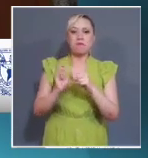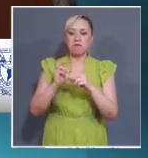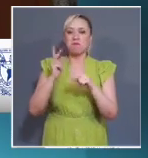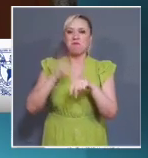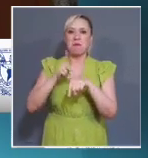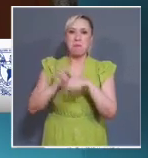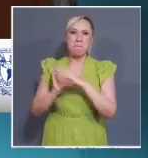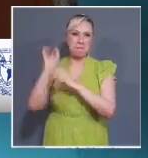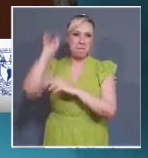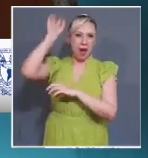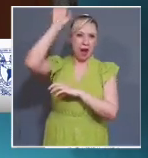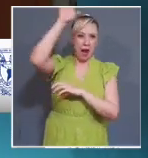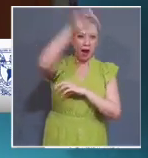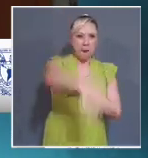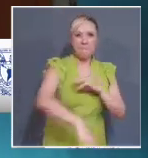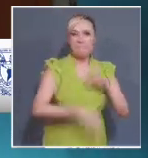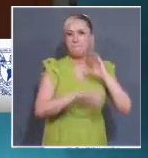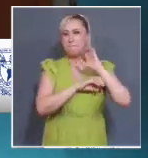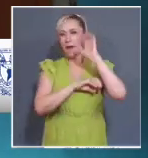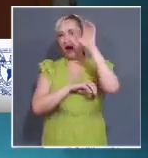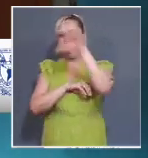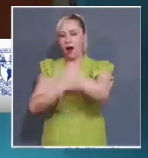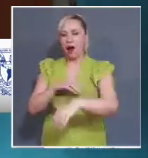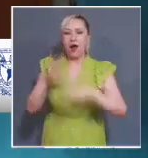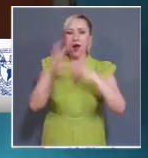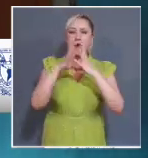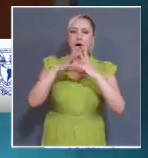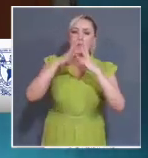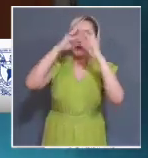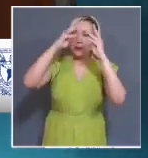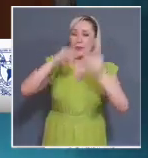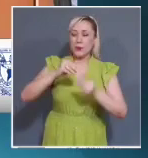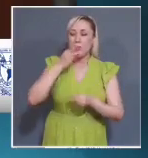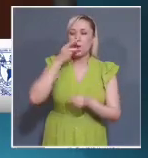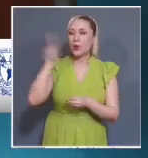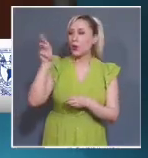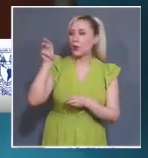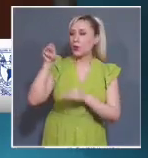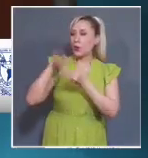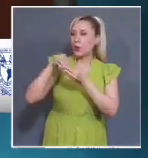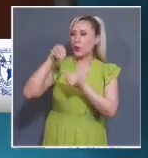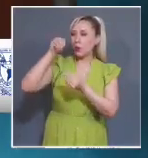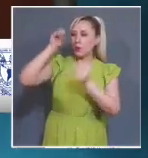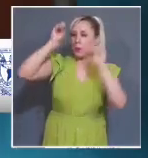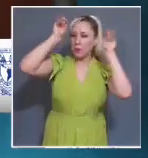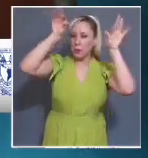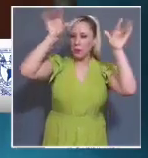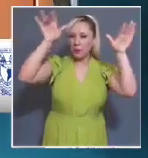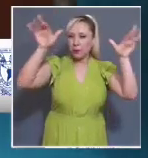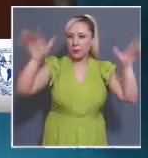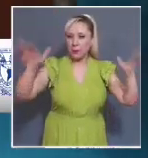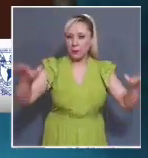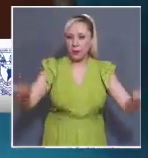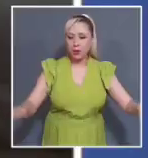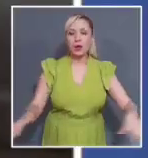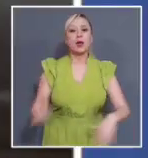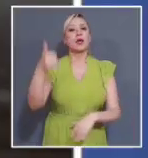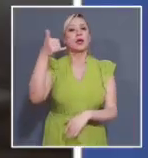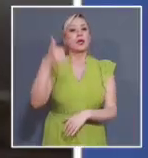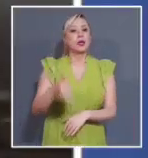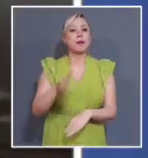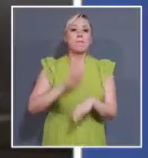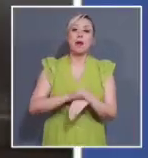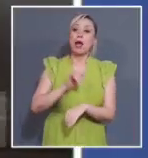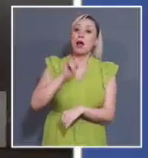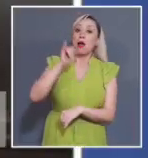cráter, lluvias de ceniza leves a moderadas en poblaciones del entorno y en algunas ciudades más lejanas. Más